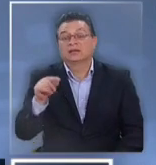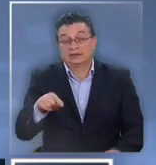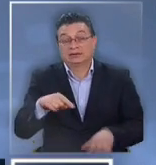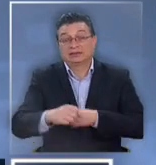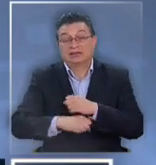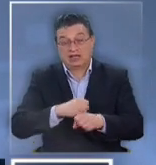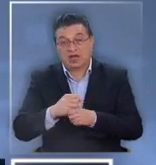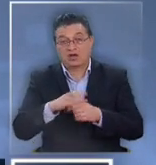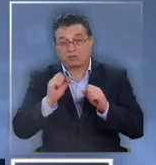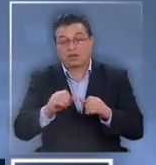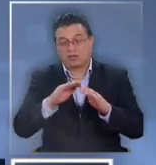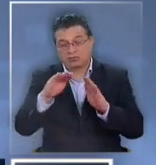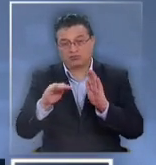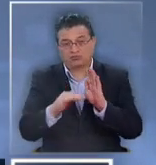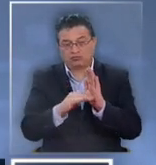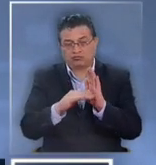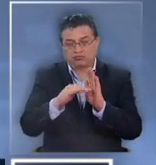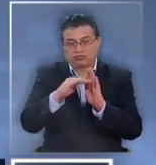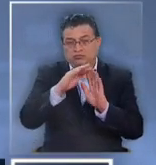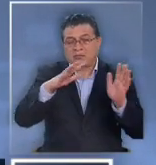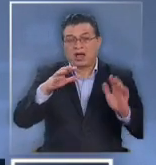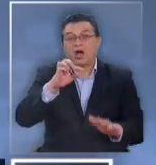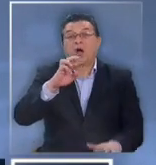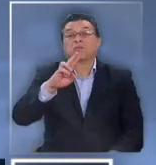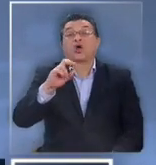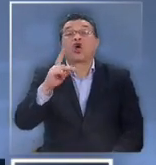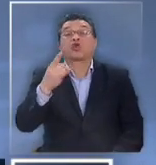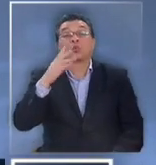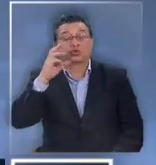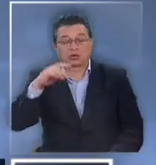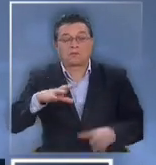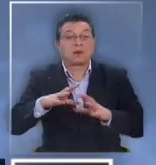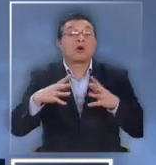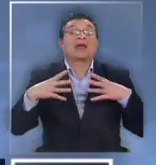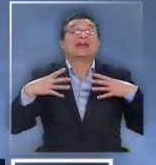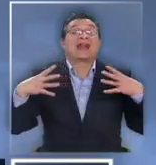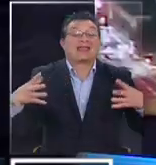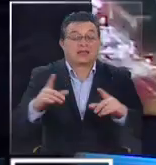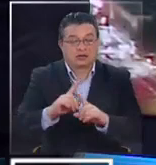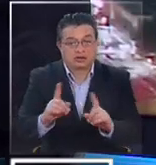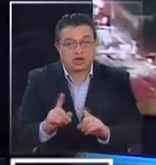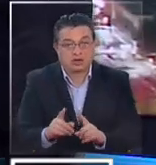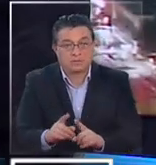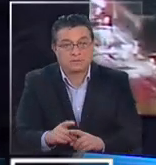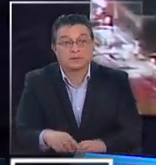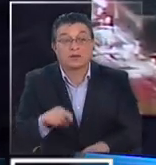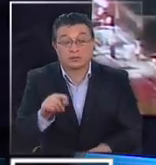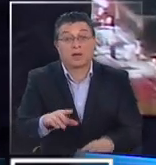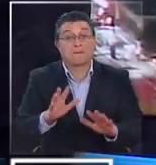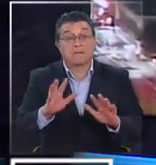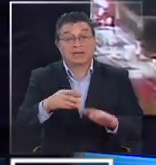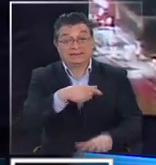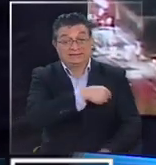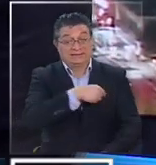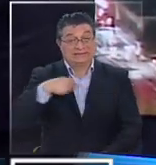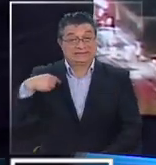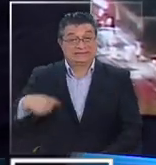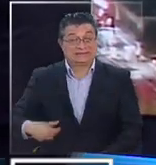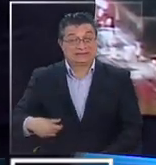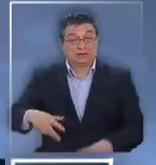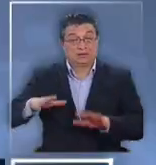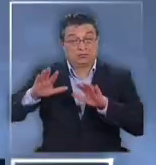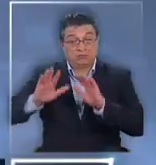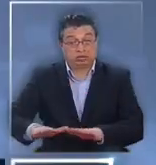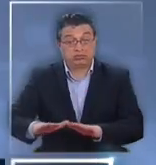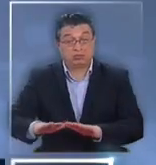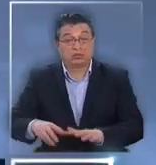haber un superávit de producción pero que no va a ser muy grande a ser relativamente pequeño ahora cuando varó china empezaron